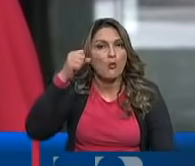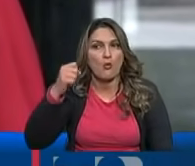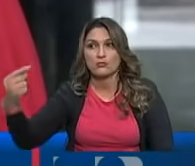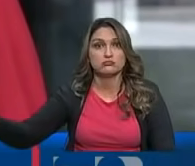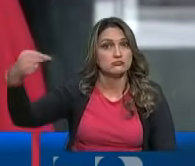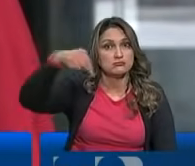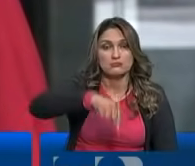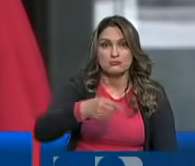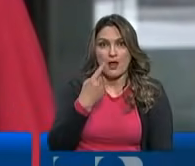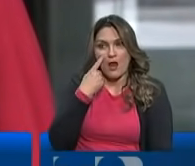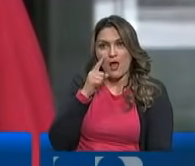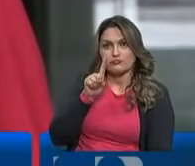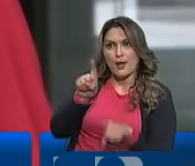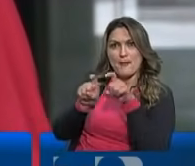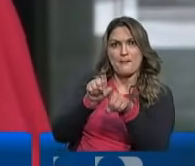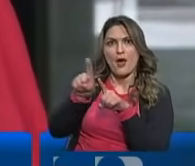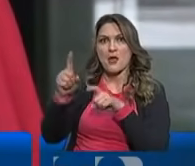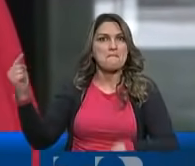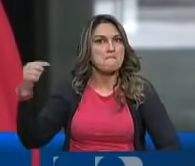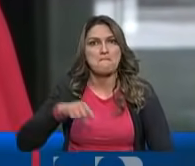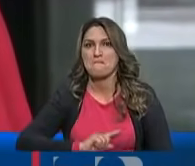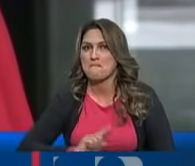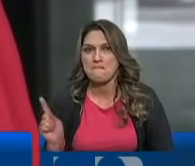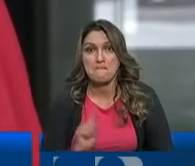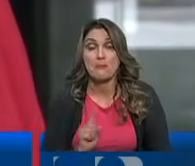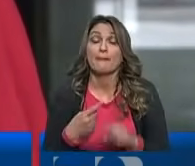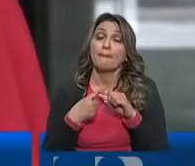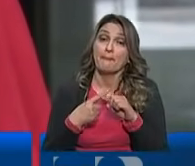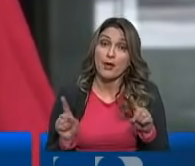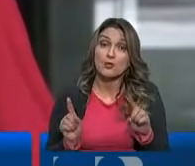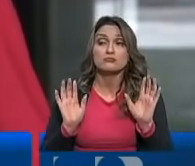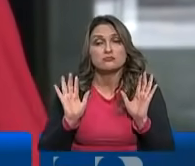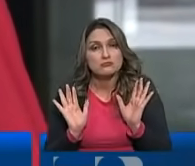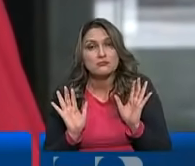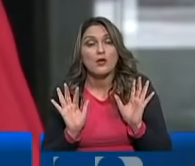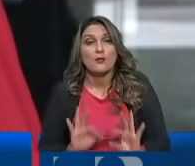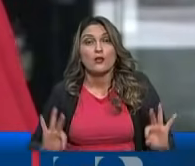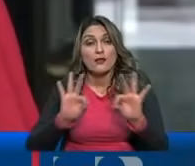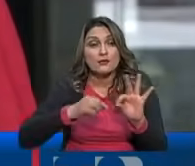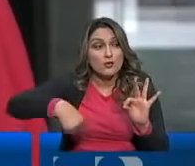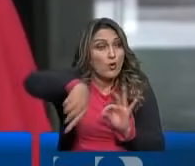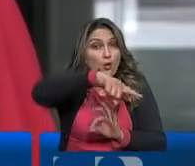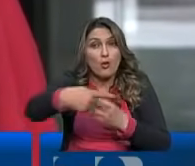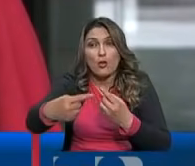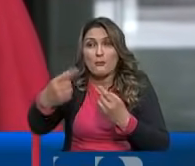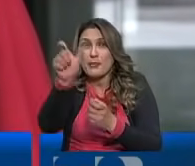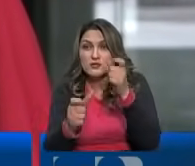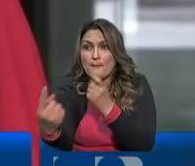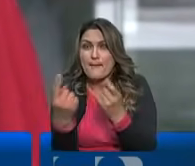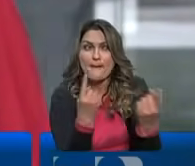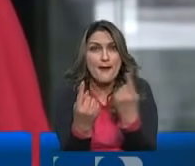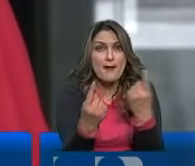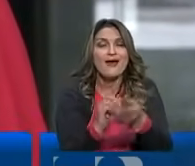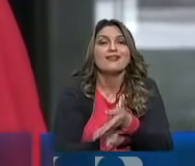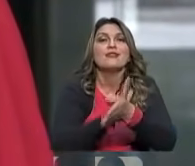la comparecencia de esta tarde, pero que ha puesto a disposición para que una vez que concluyan todas las comparecencias, poderlos recibir